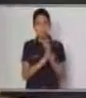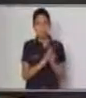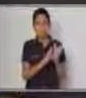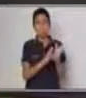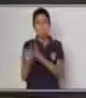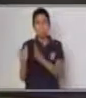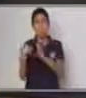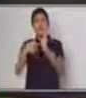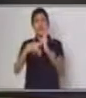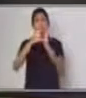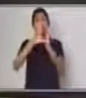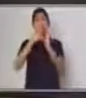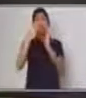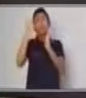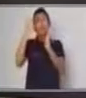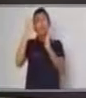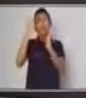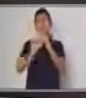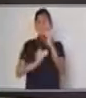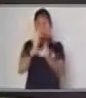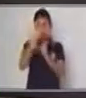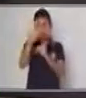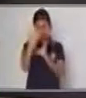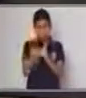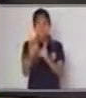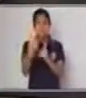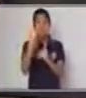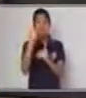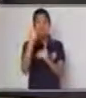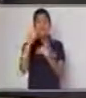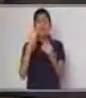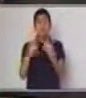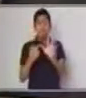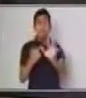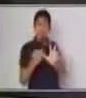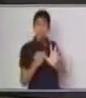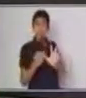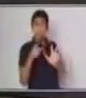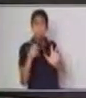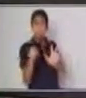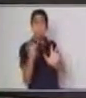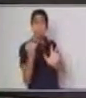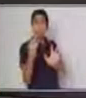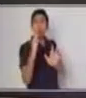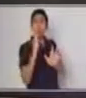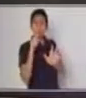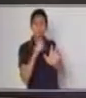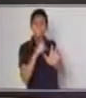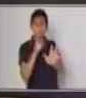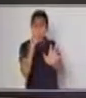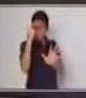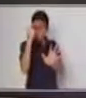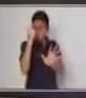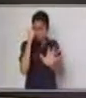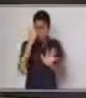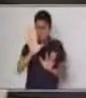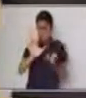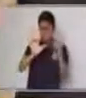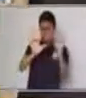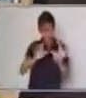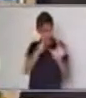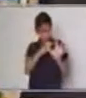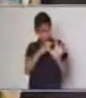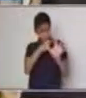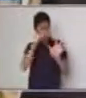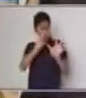Debo repetir el proceso una vez más, ahora con el número 5. ¿Será que 5 es